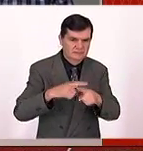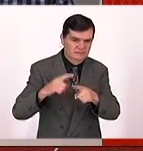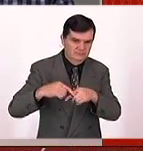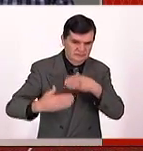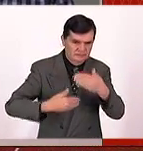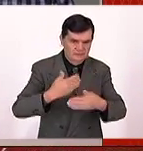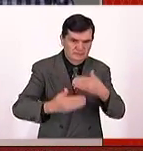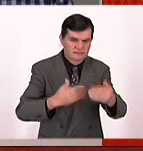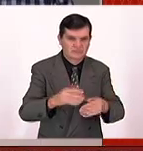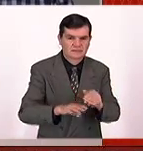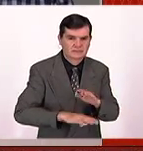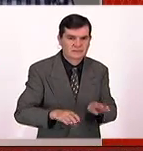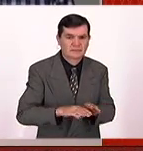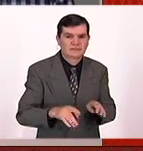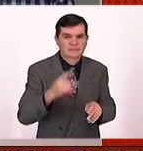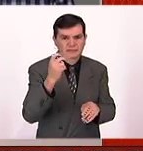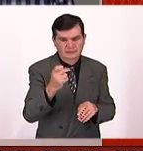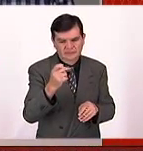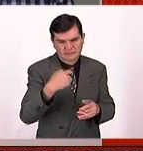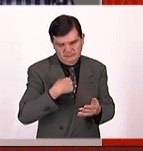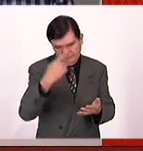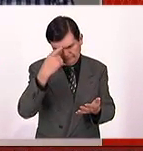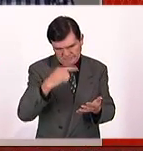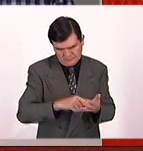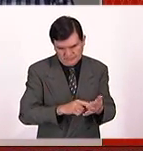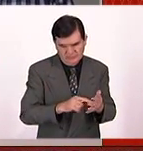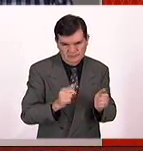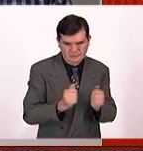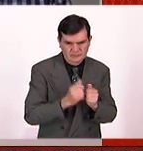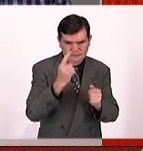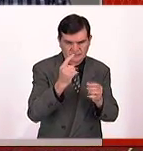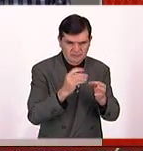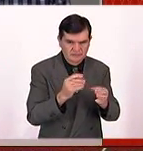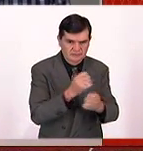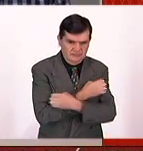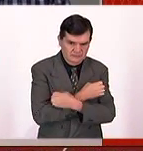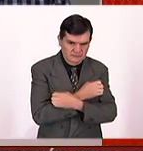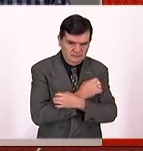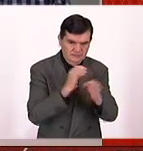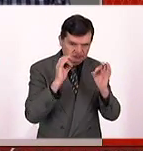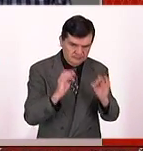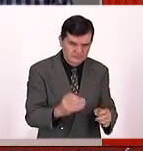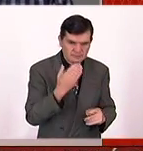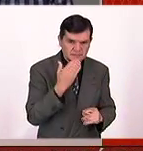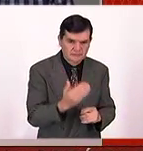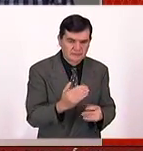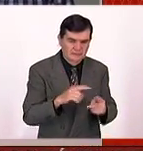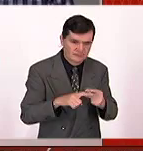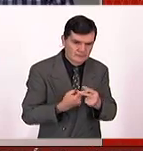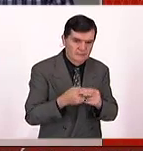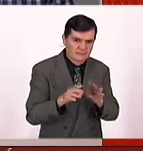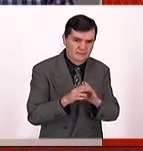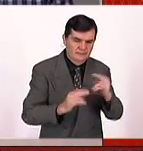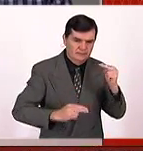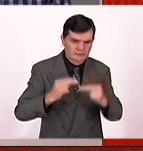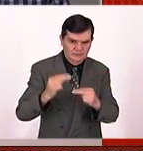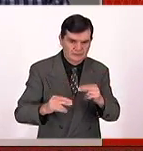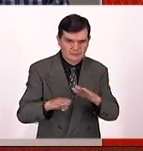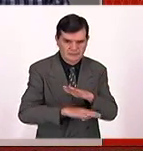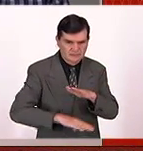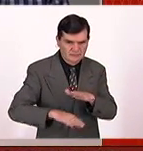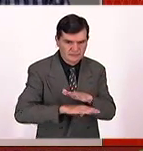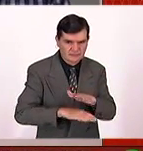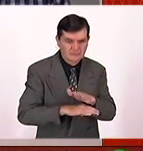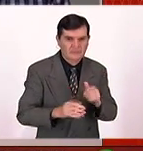diversidad biológica, ¿no? Así es. Y esto yo creo que lo atacamos con una muy buena educación que debería comenzar desde los niveles básicos,